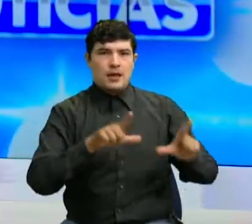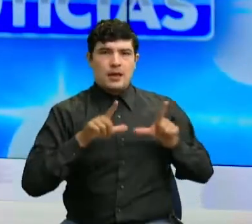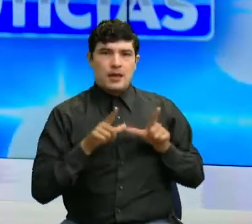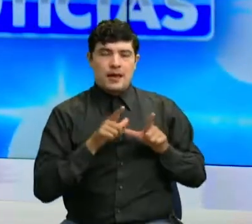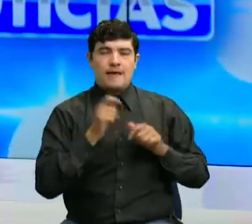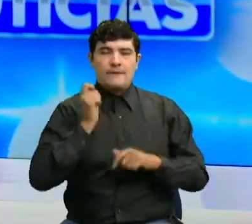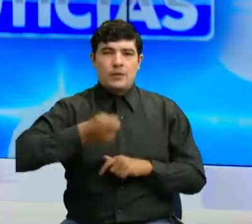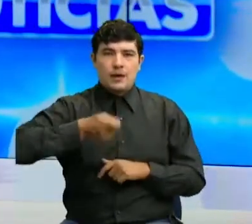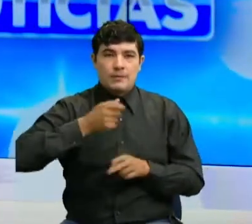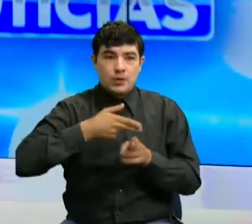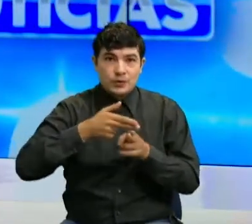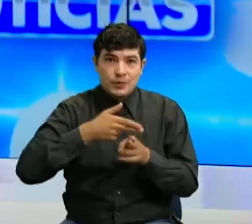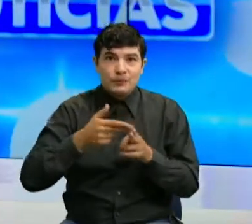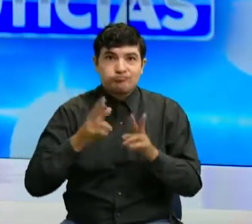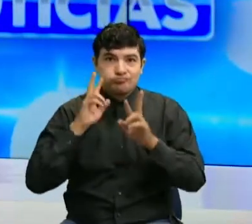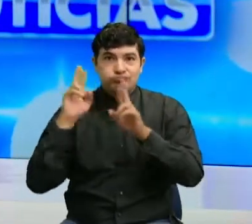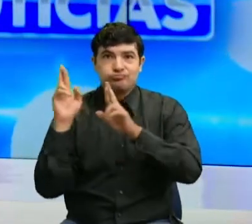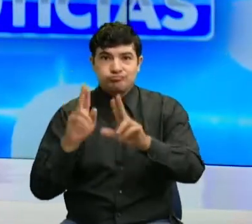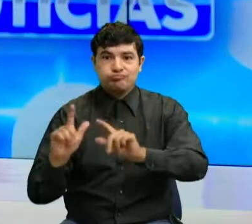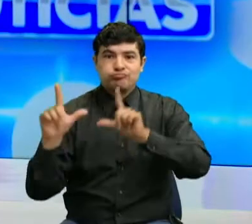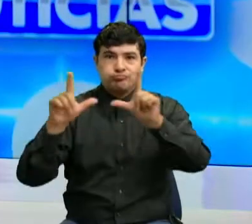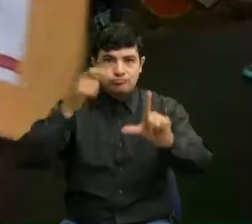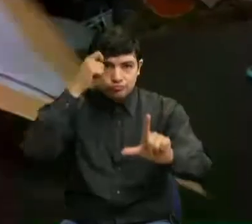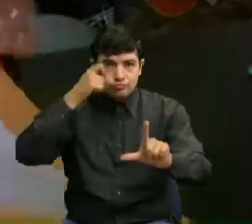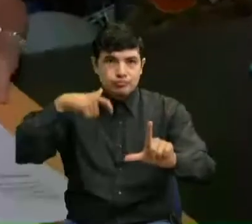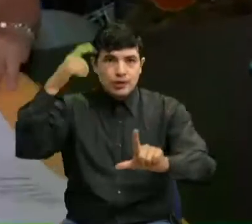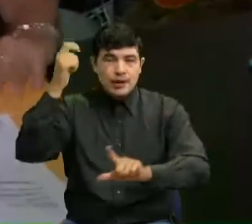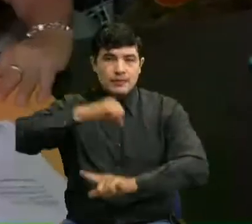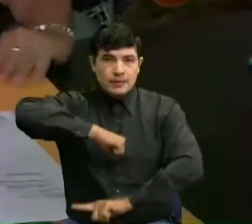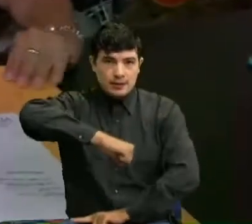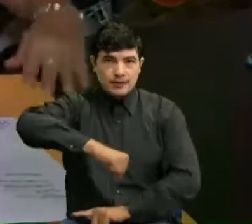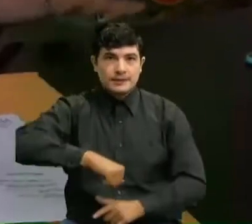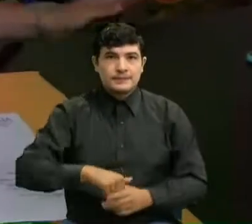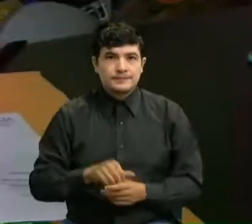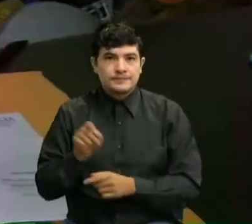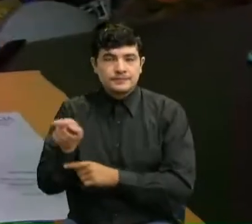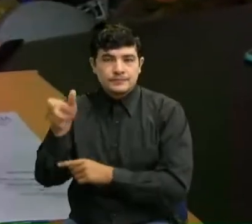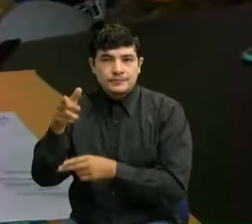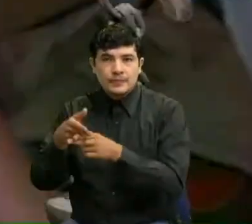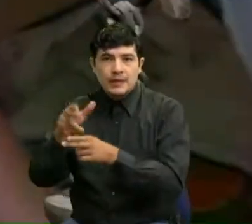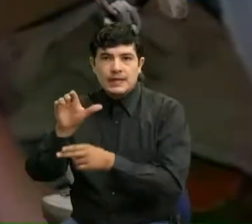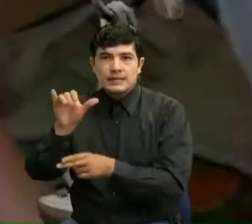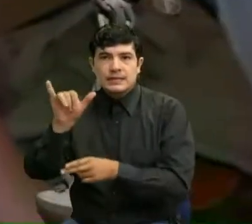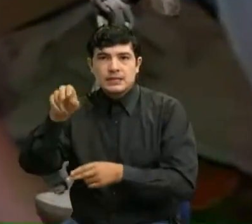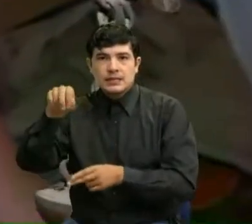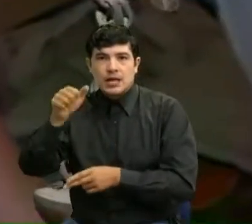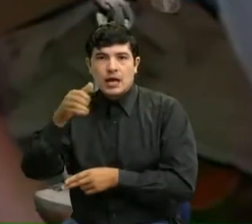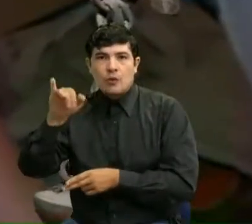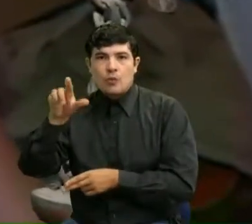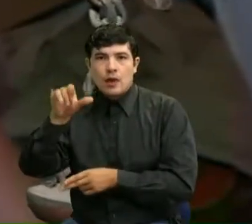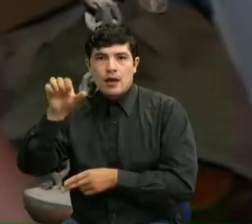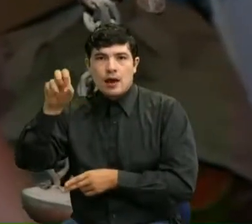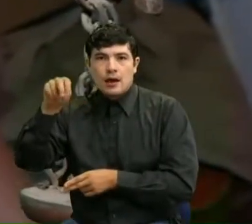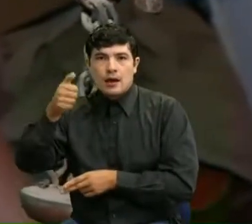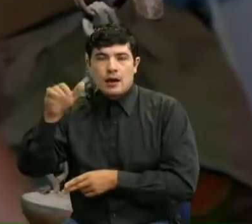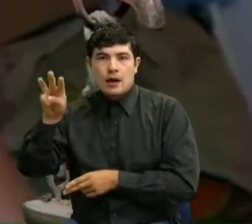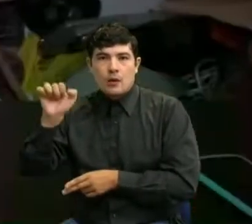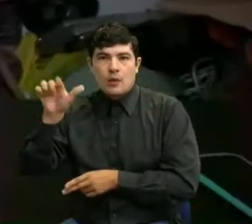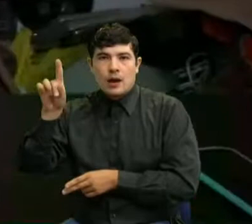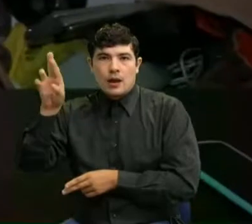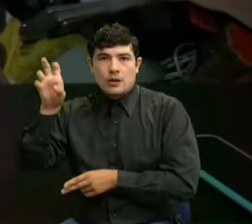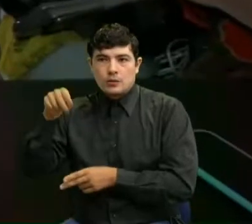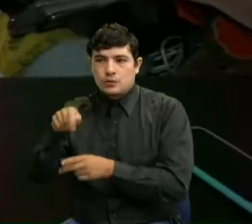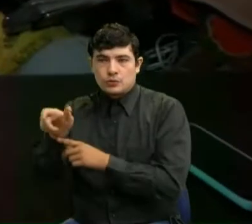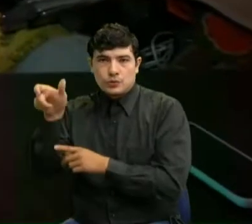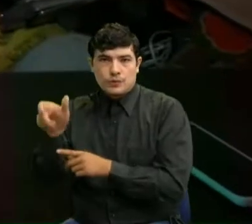días su título como especialista en derecho su nombre es in a juliana castañeda gualdrón por la pandemia recibió el título de la